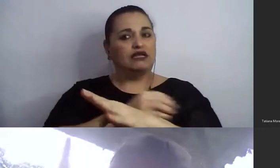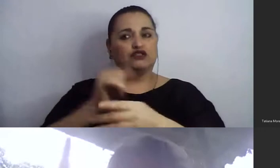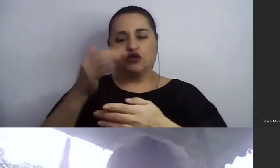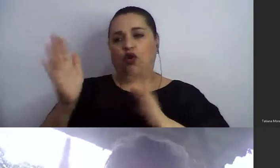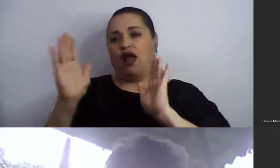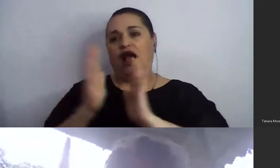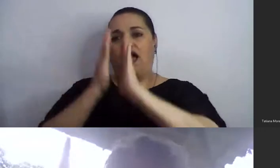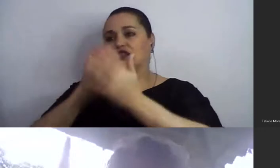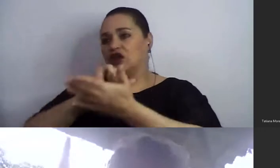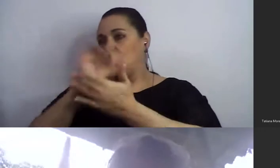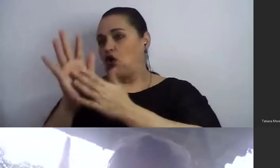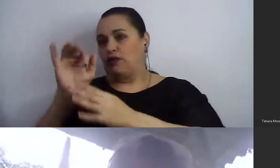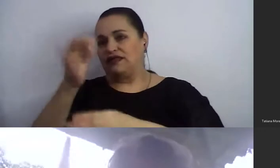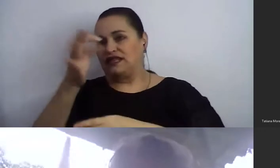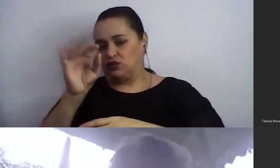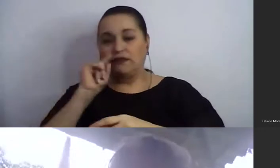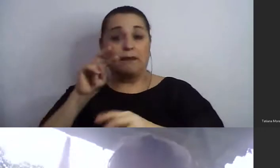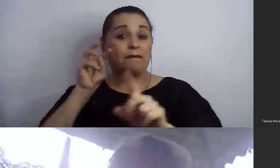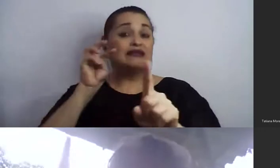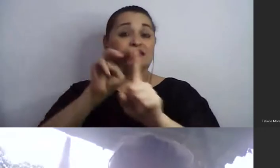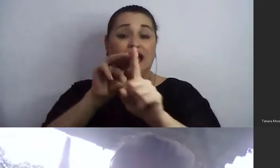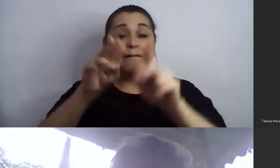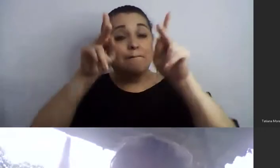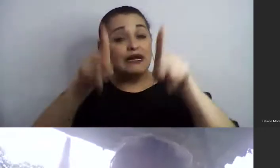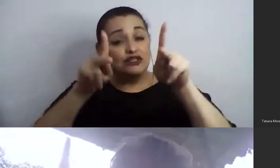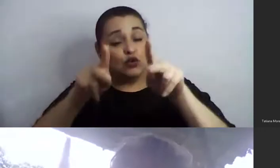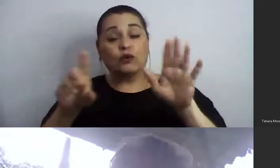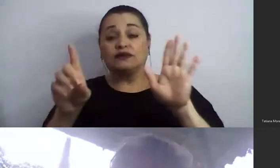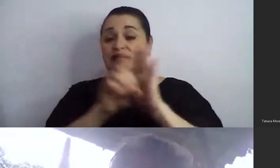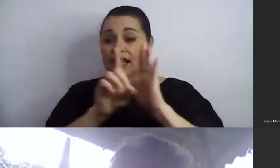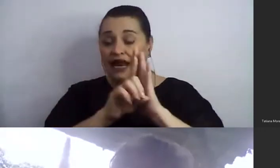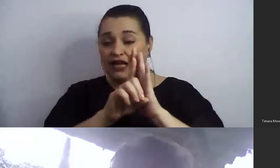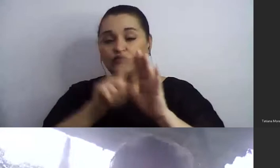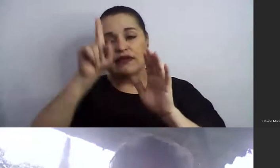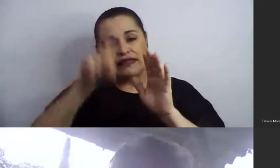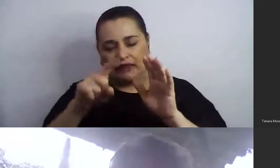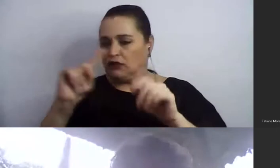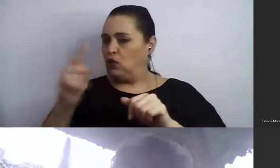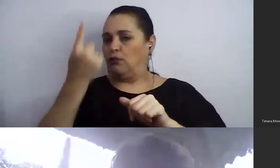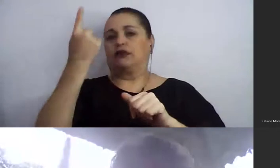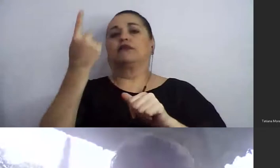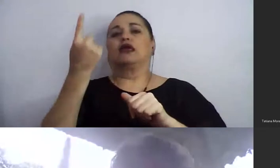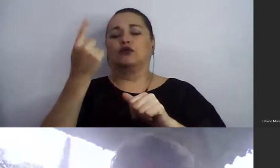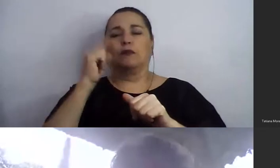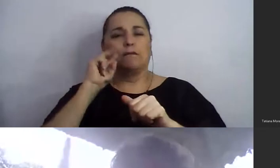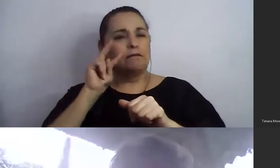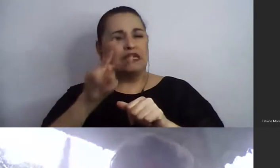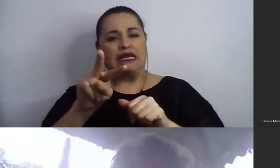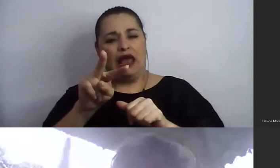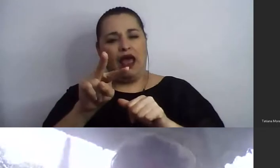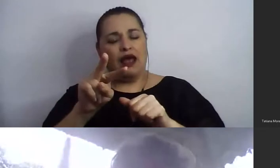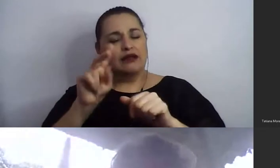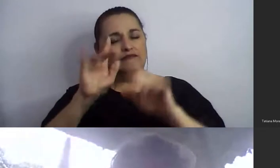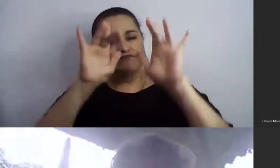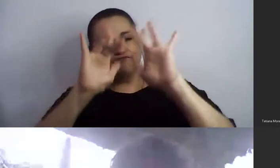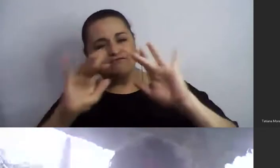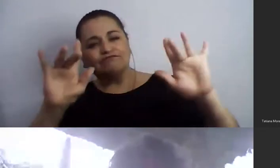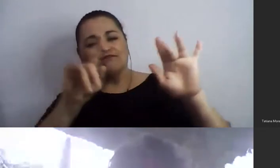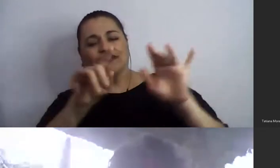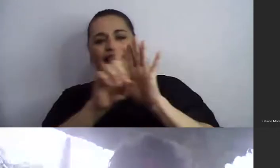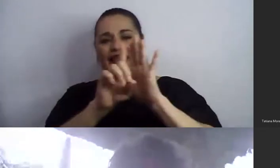su mensaje es claro las personas y sus derechos deben ser lo primero mirar a través del prisma de los derechos